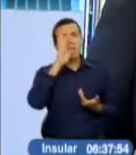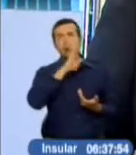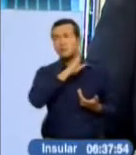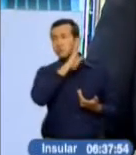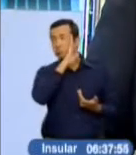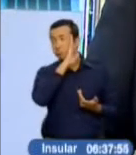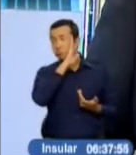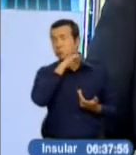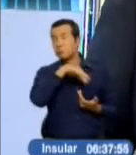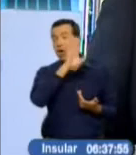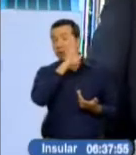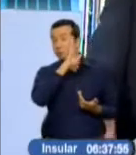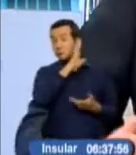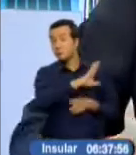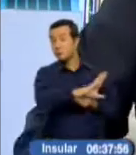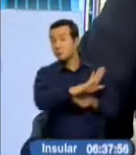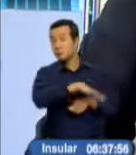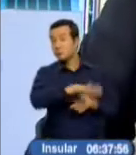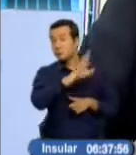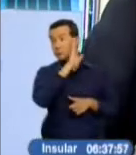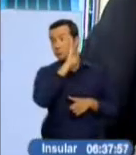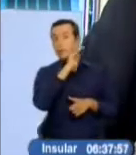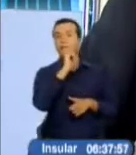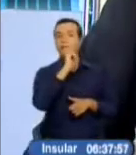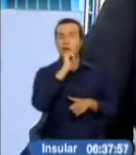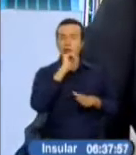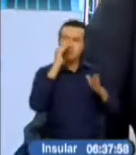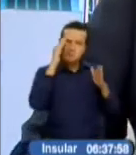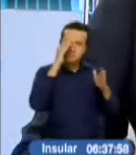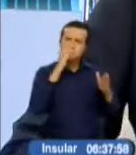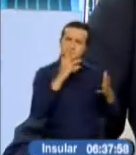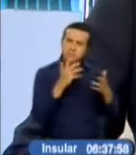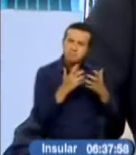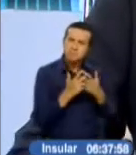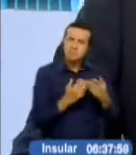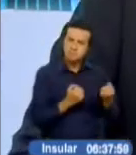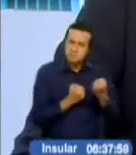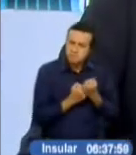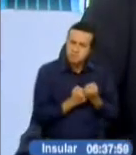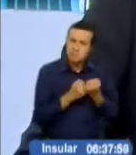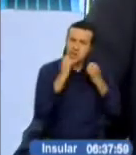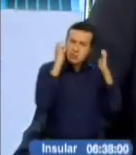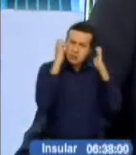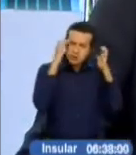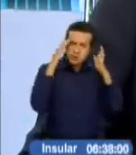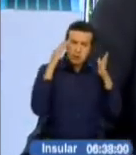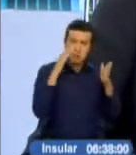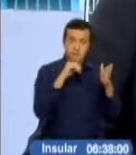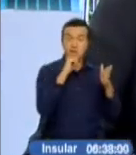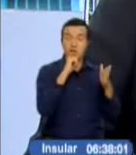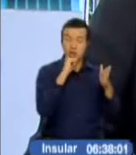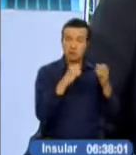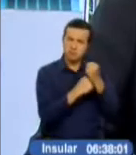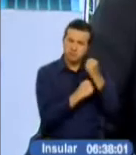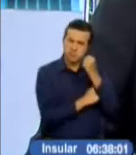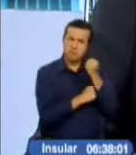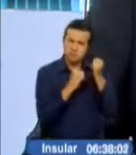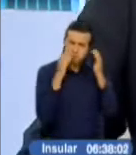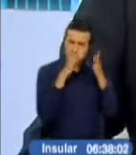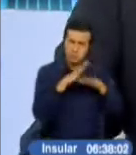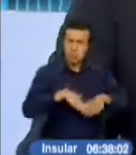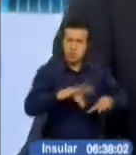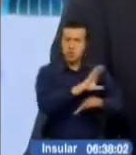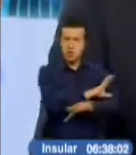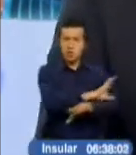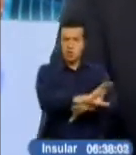en el ecuador no logramos realmente cuestionar una política pero tampoco consolidar una política a lo largo de los tiempos